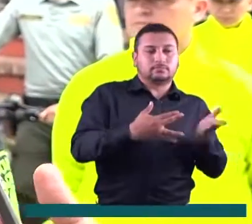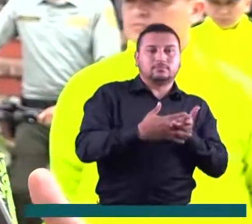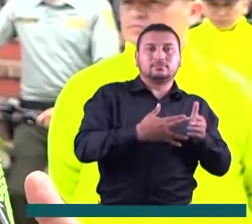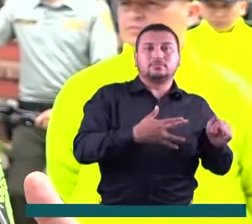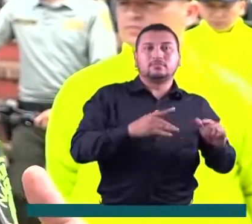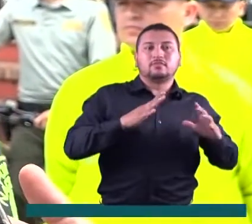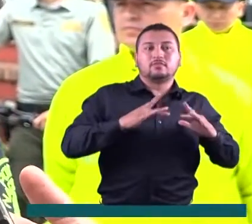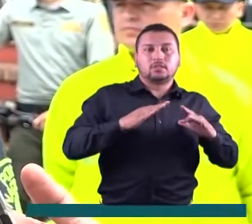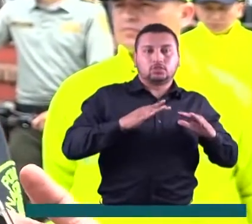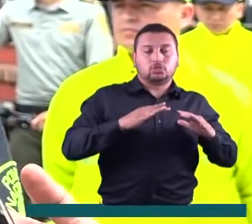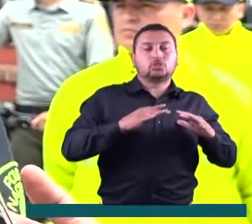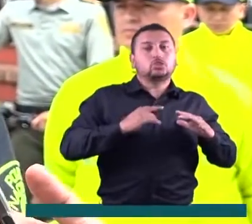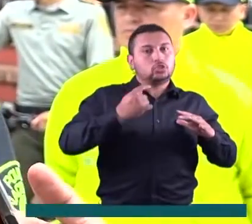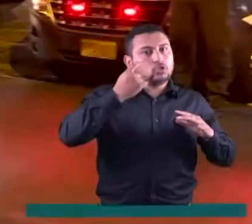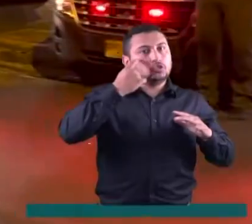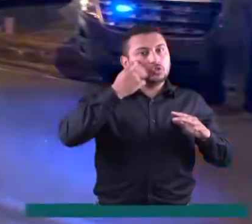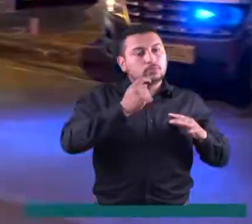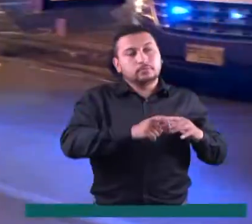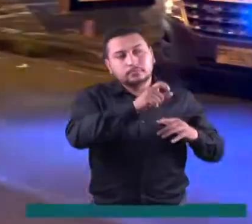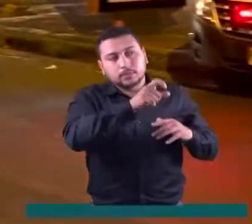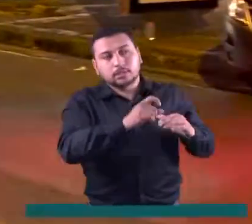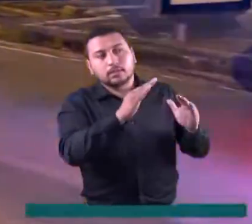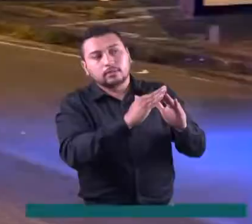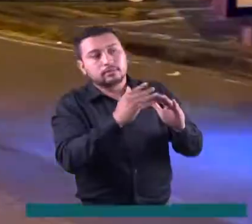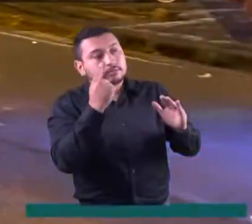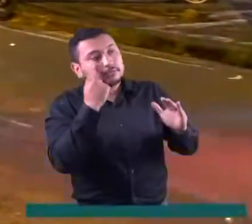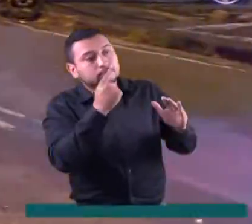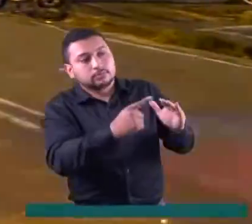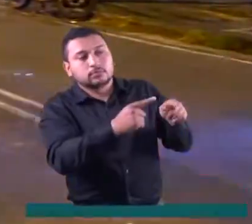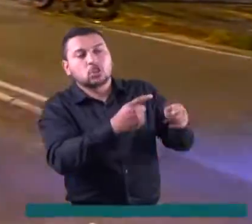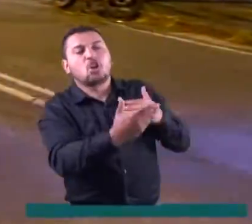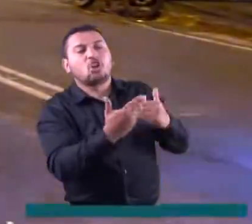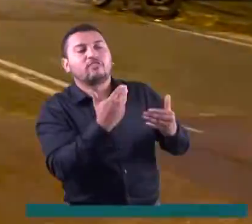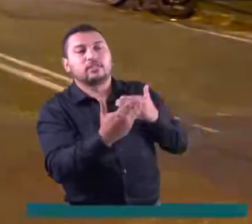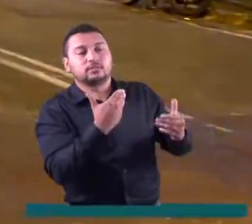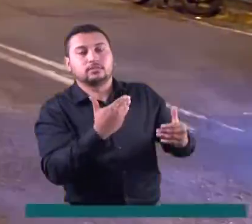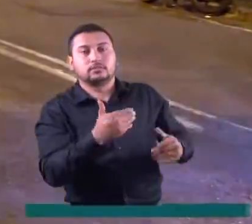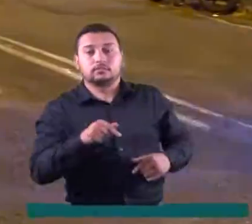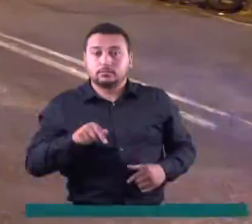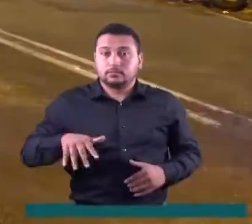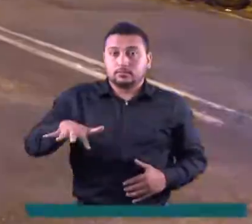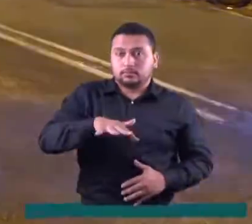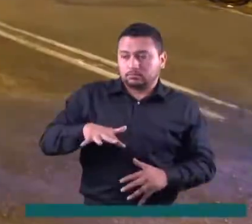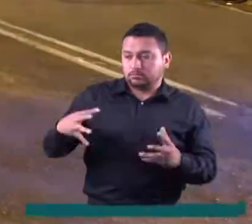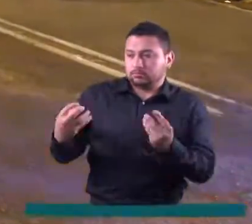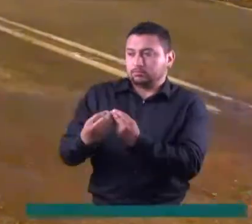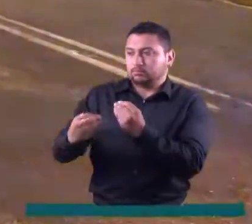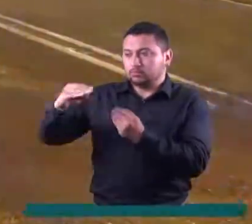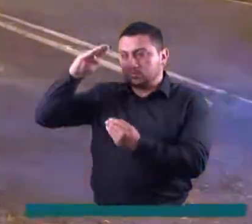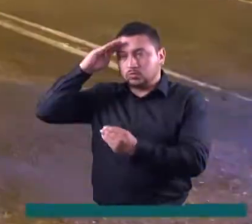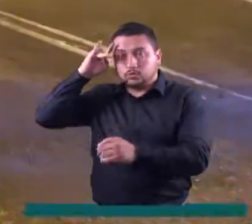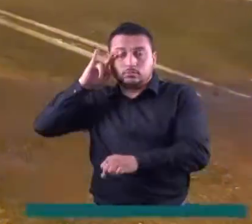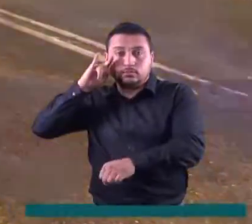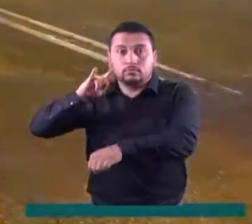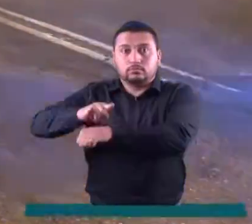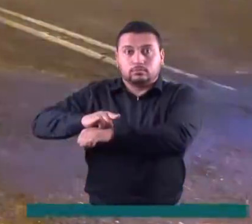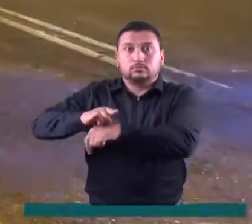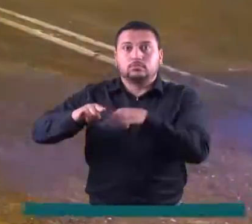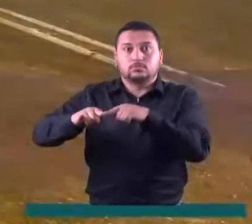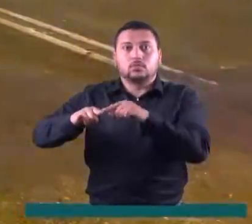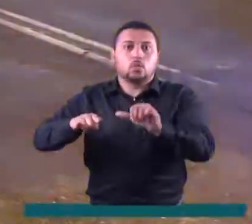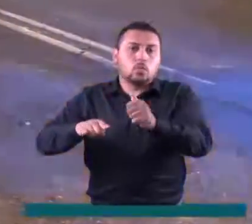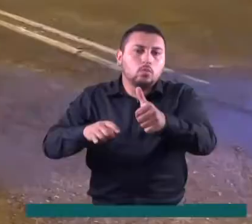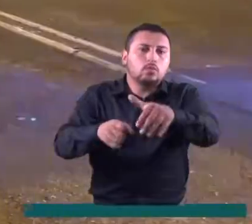vivienda recomendada a una persona de confianza. Este es un grupo de reacción inmediata de la policía en conjunto con agentes de tránsito. Así, de